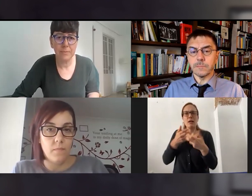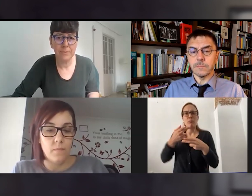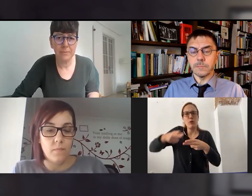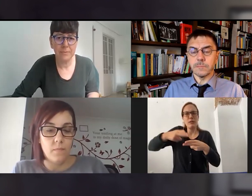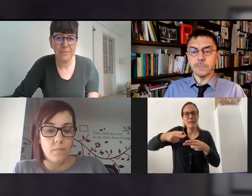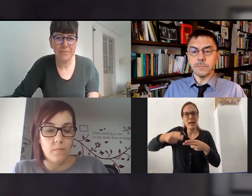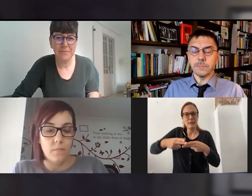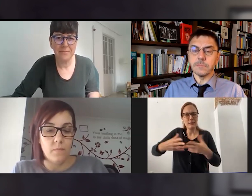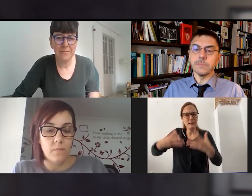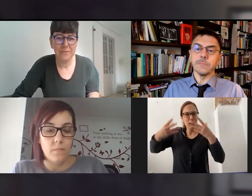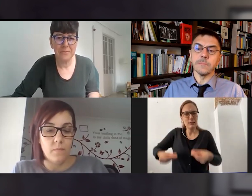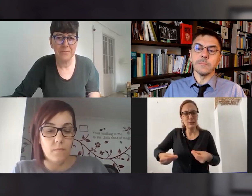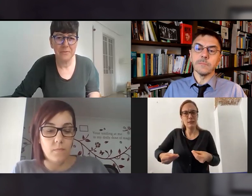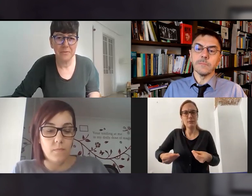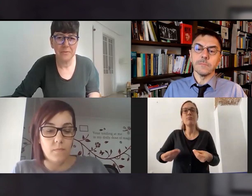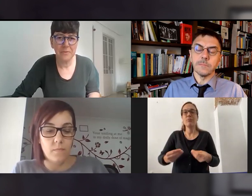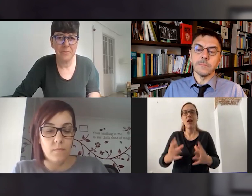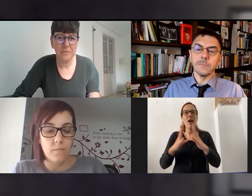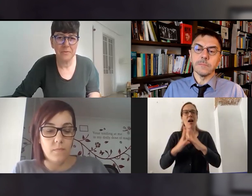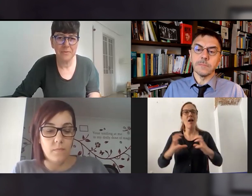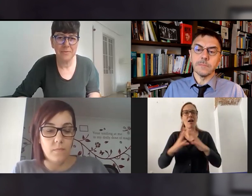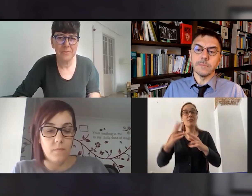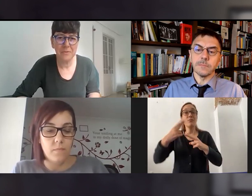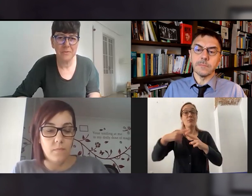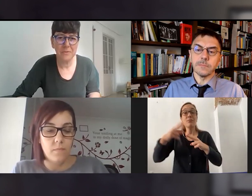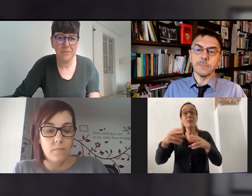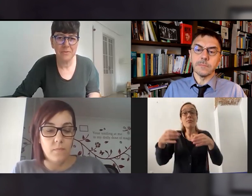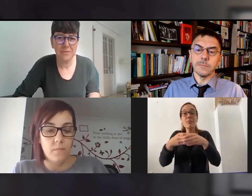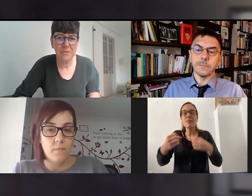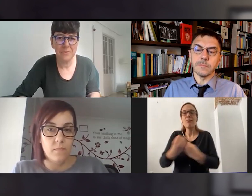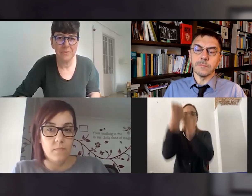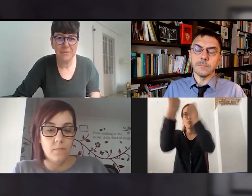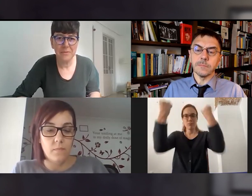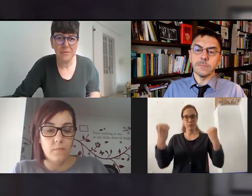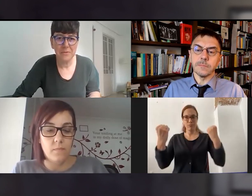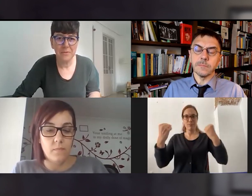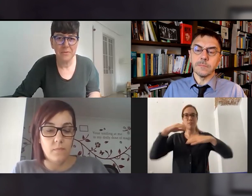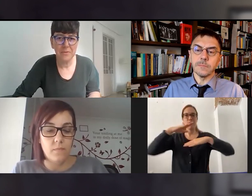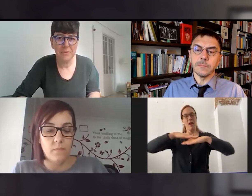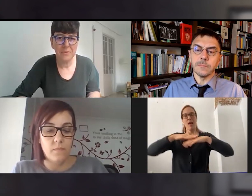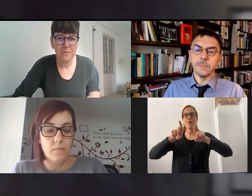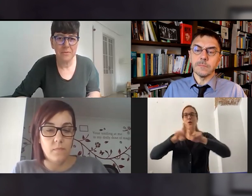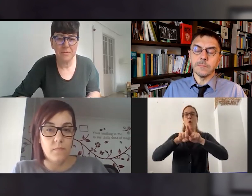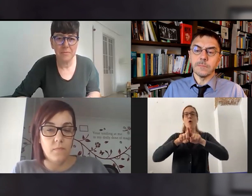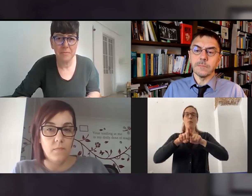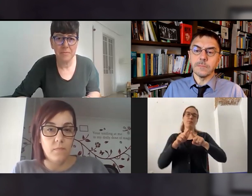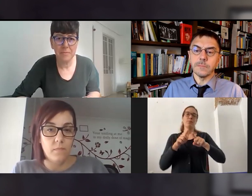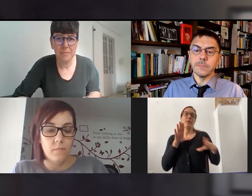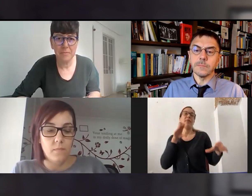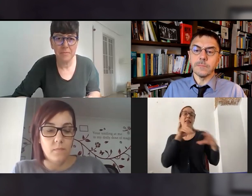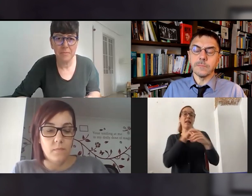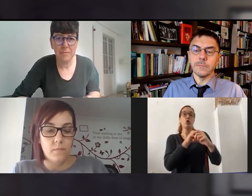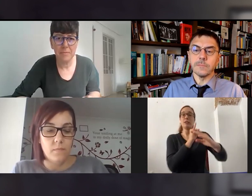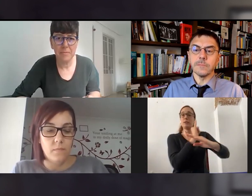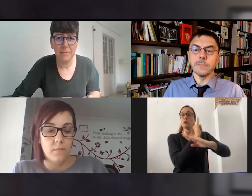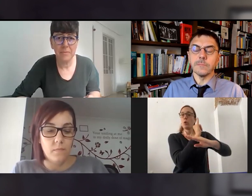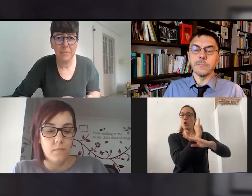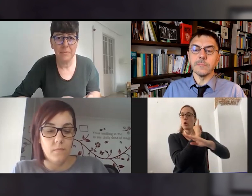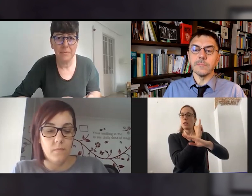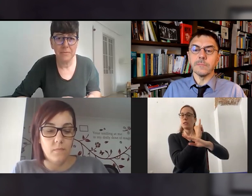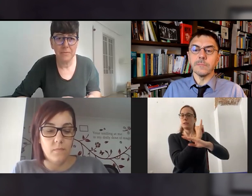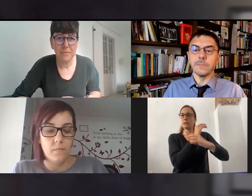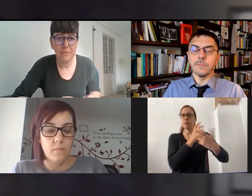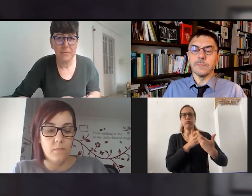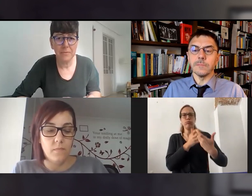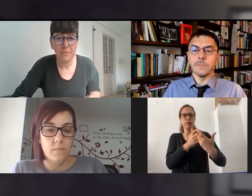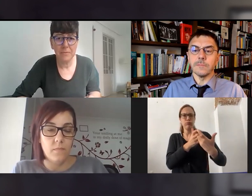se fortalezca para poder construir eso que decimos siempre, de aparte de ese frente institucional que ya está ejerciendo una influencia política